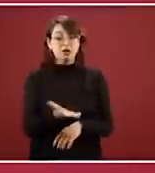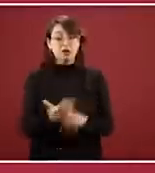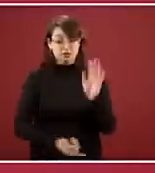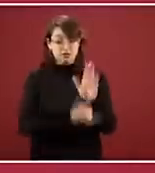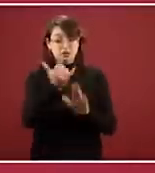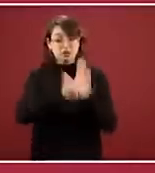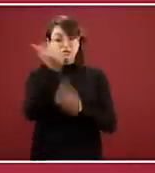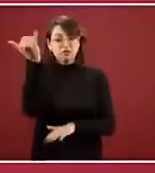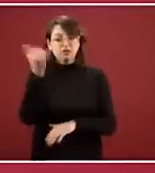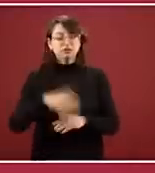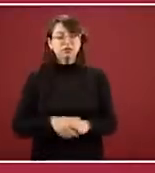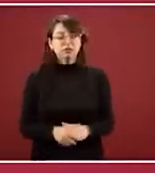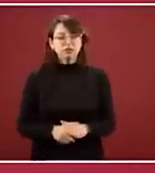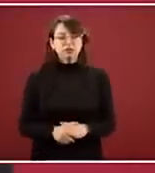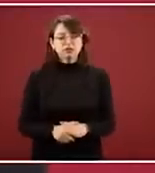Te